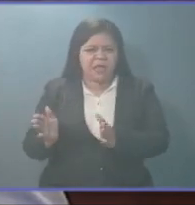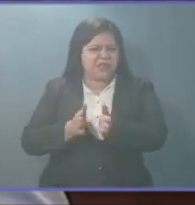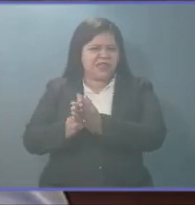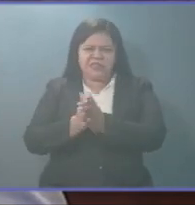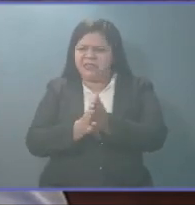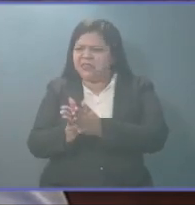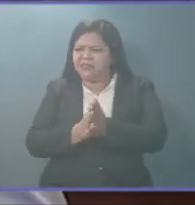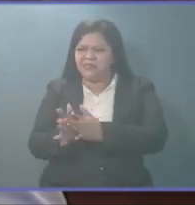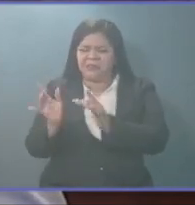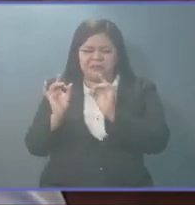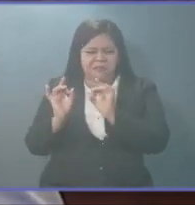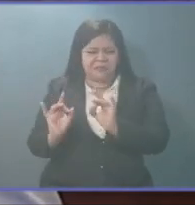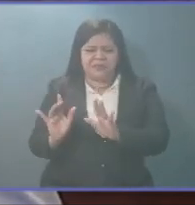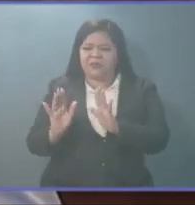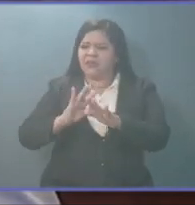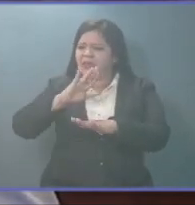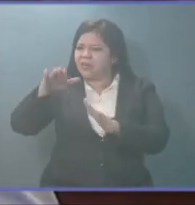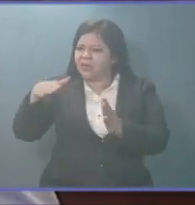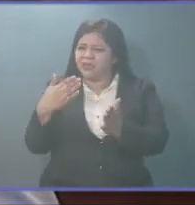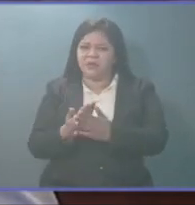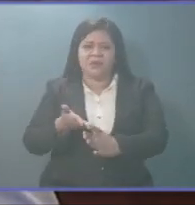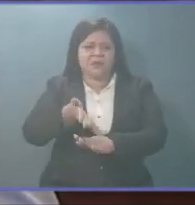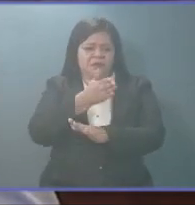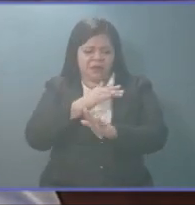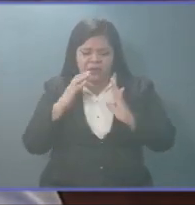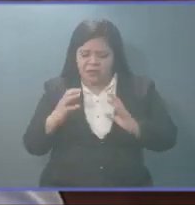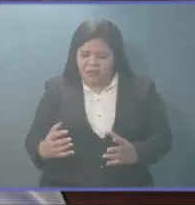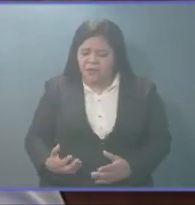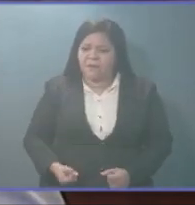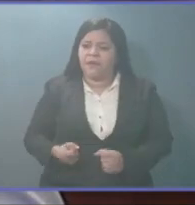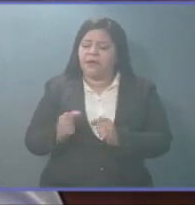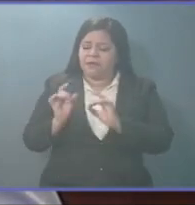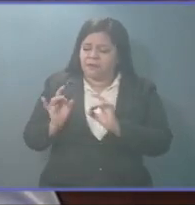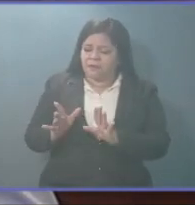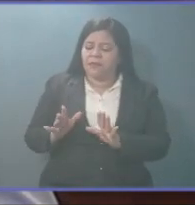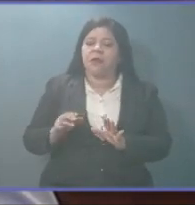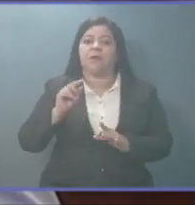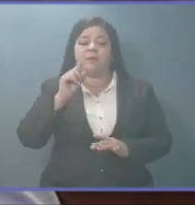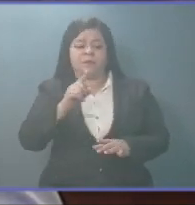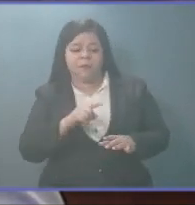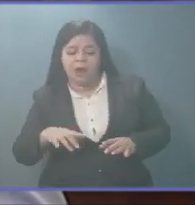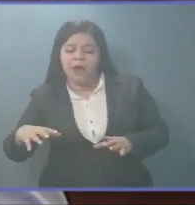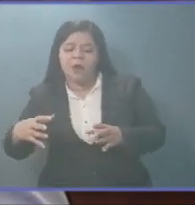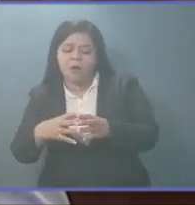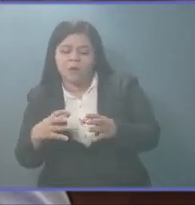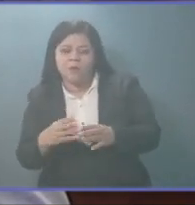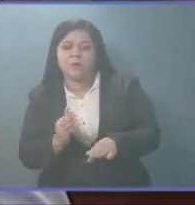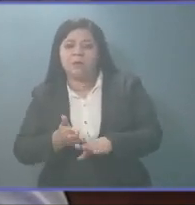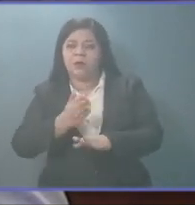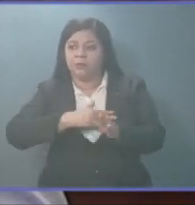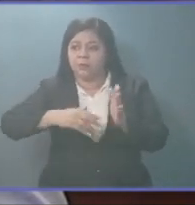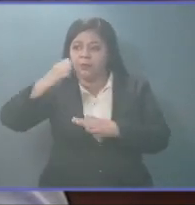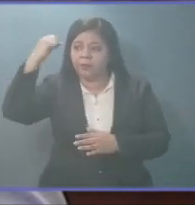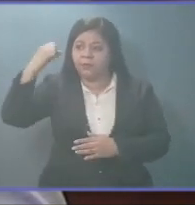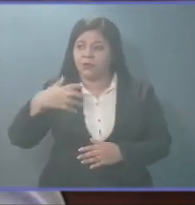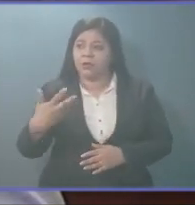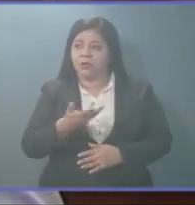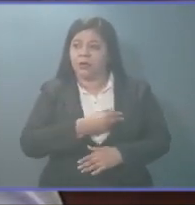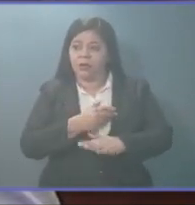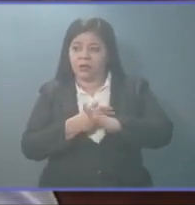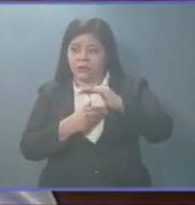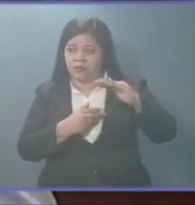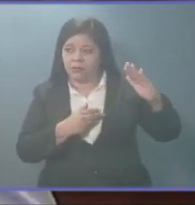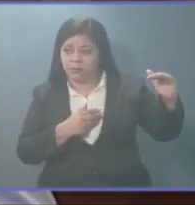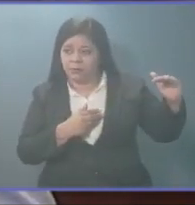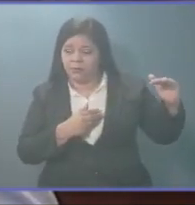en la expresión más clara que los gobiernos pasados tuvieron para un sector que fue clave en la construcción del país que hoy